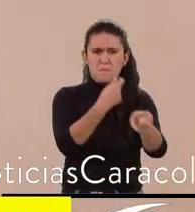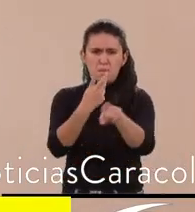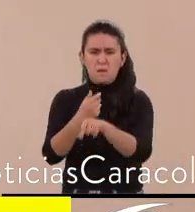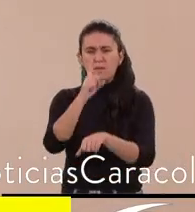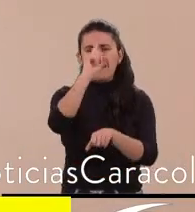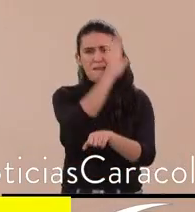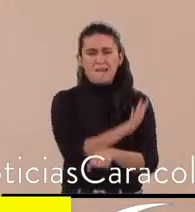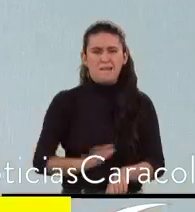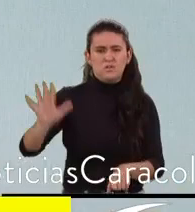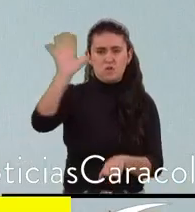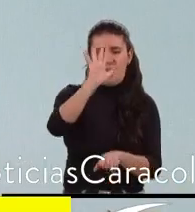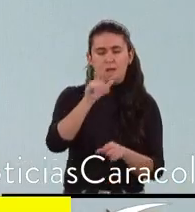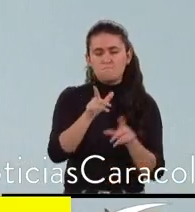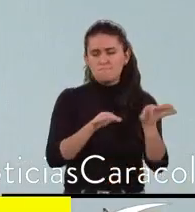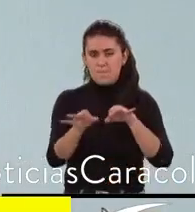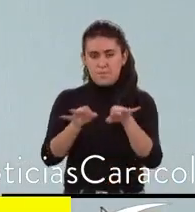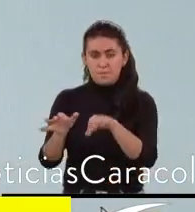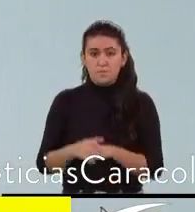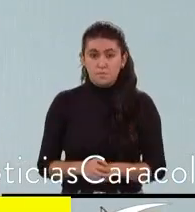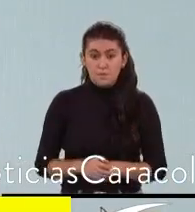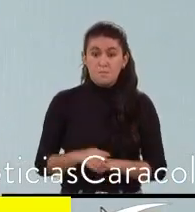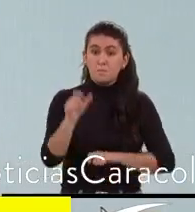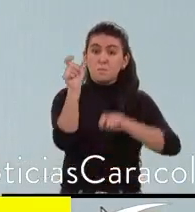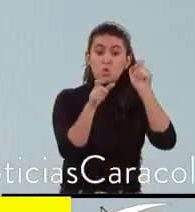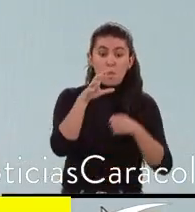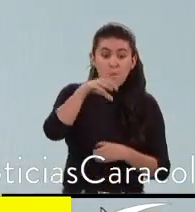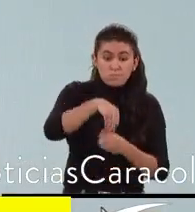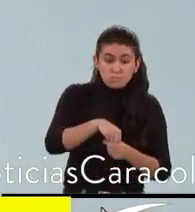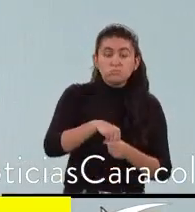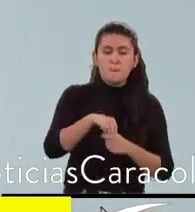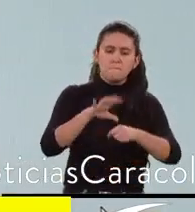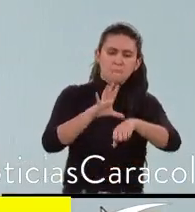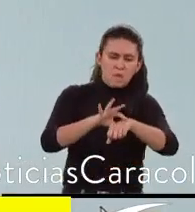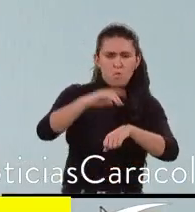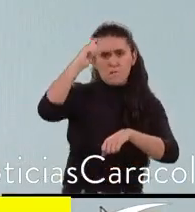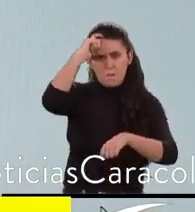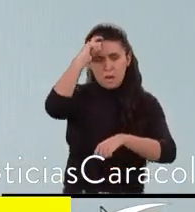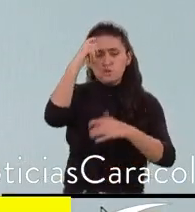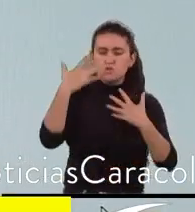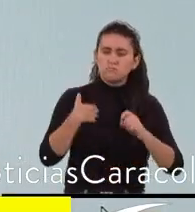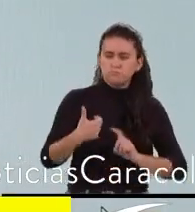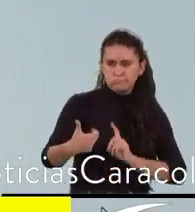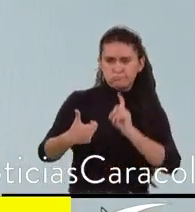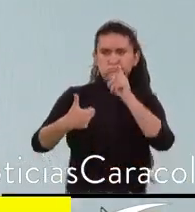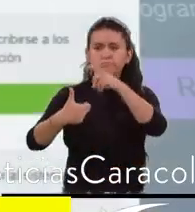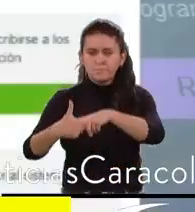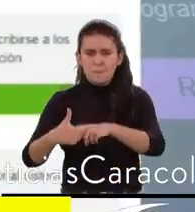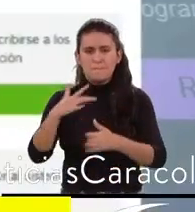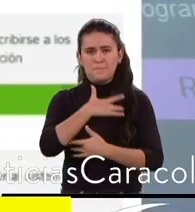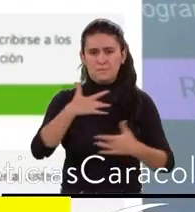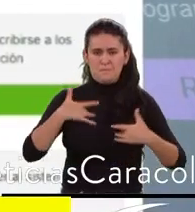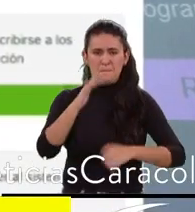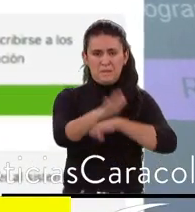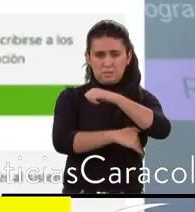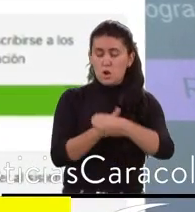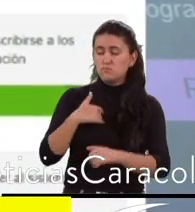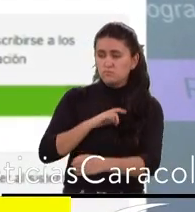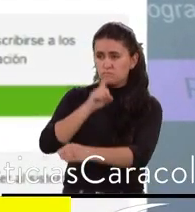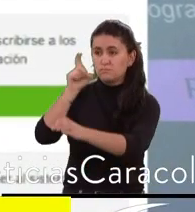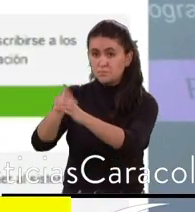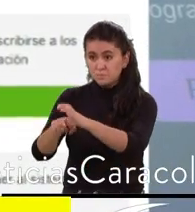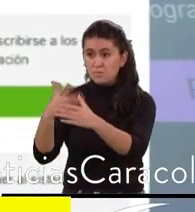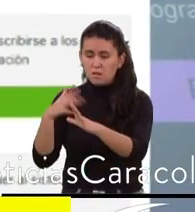vacunación contra el cob ya los trabajadores de la salud deben hacer un pre registro con el ministerio de salud y después registrarse en el aplicativo